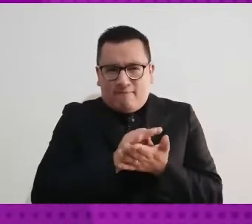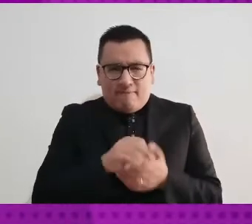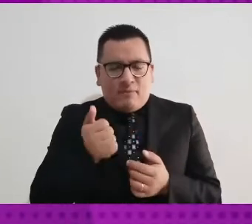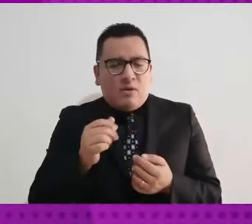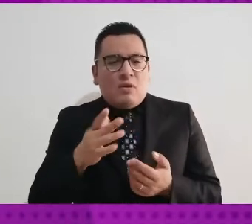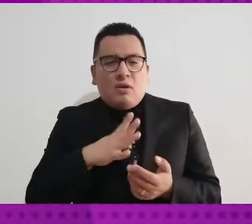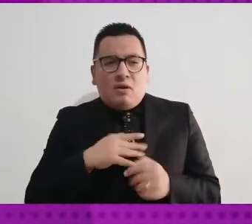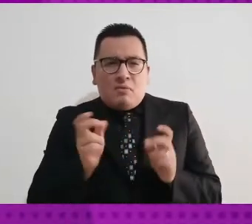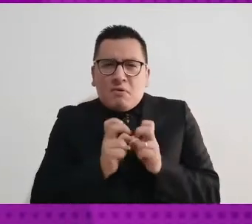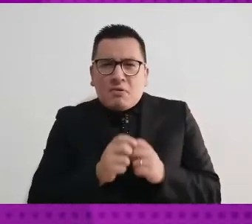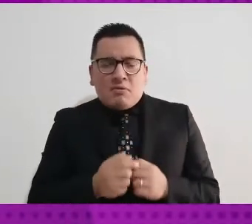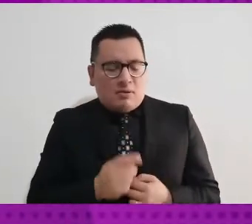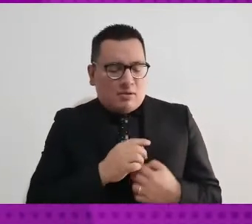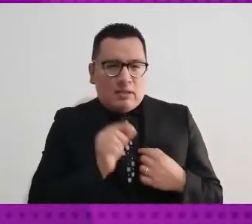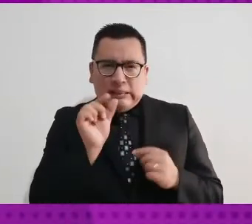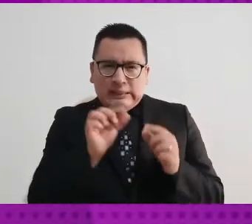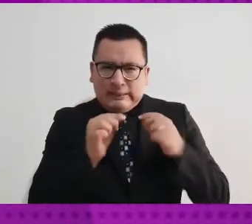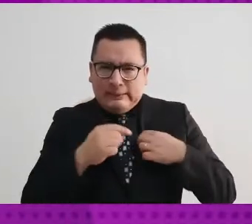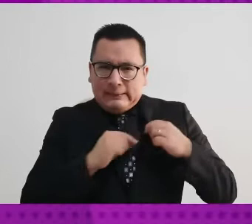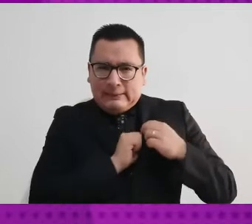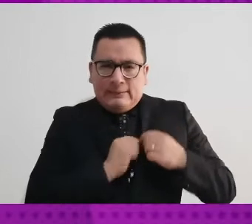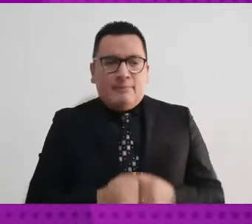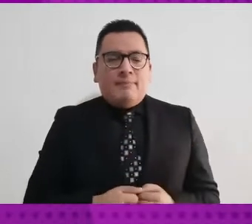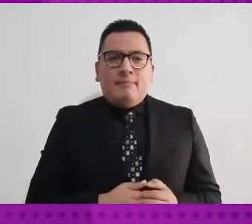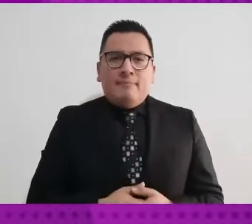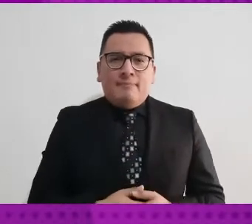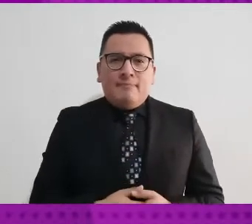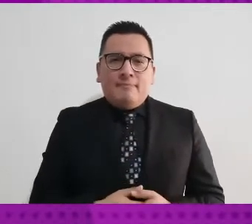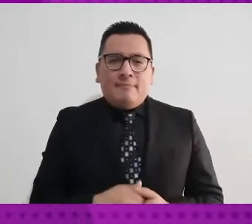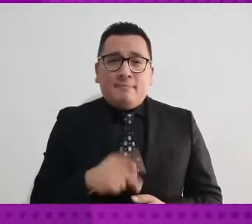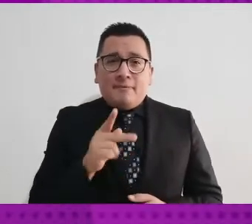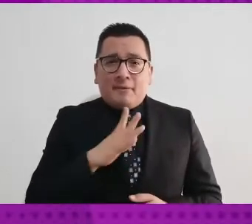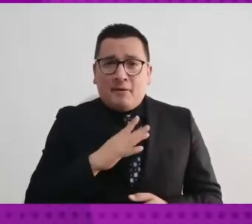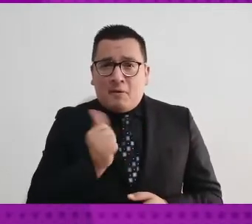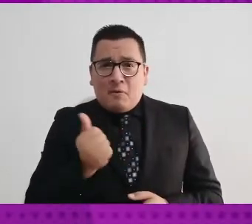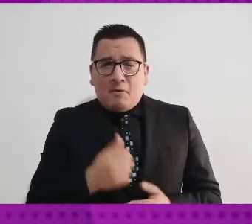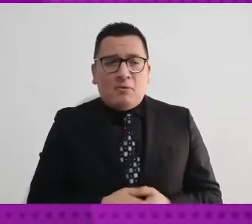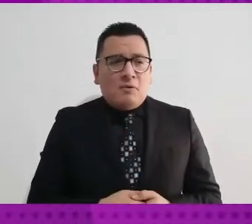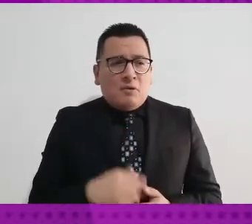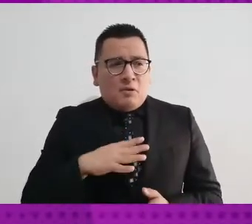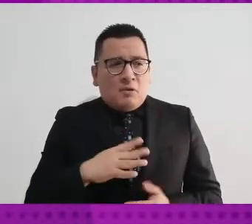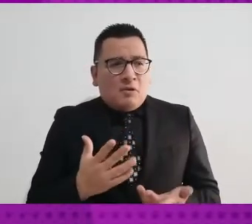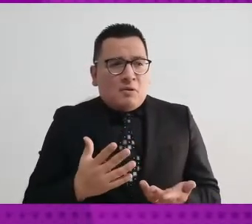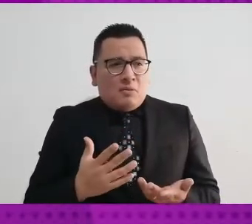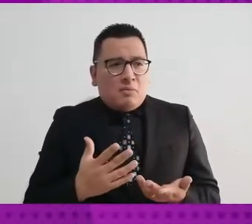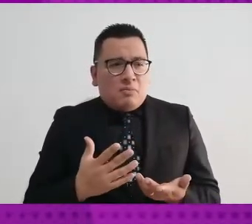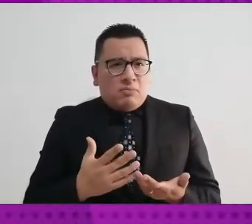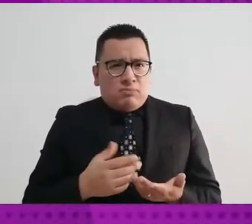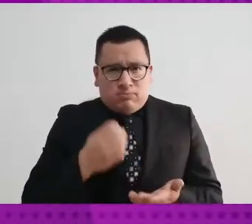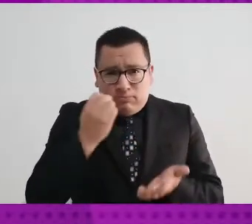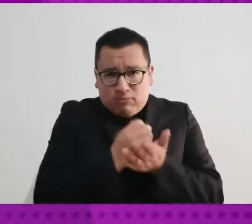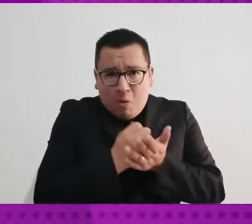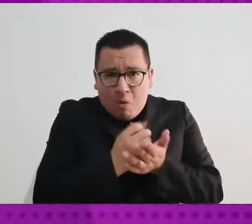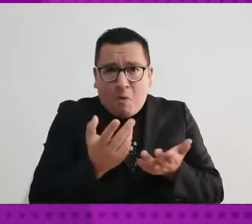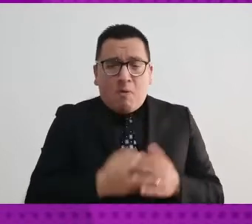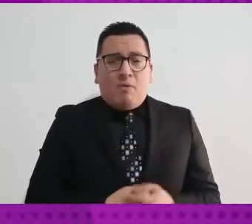con un broche de esos que pican si no tienes cuidado. Pero vas a encontrar otros que son incluso de metales, de oro.